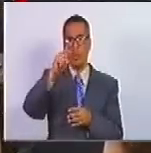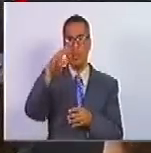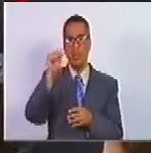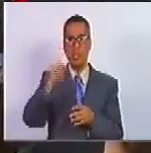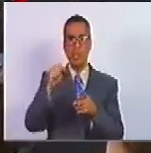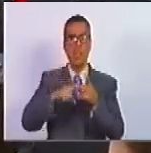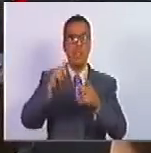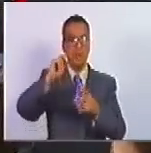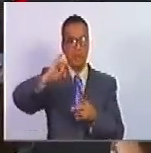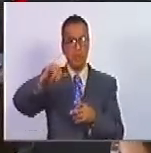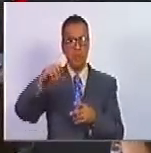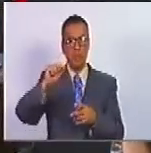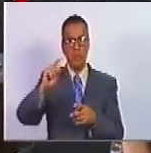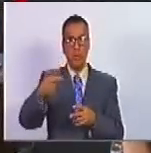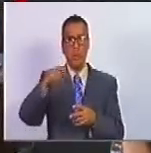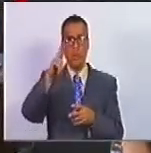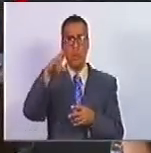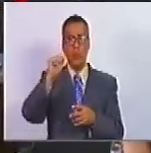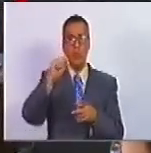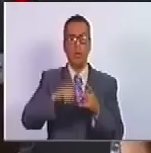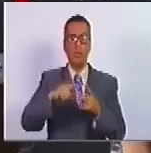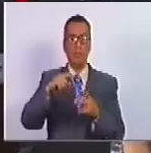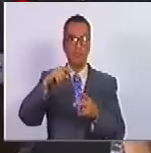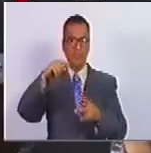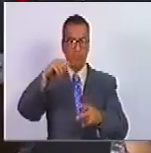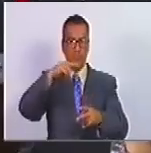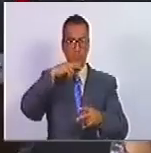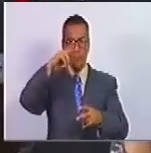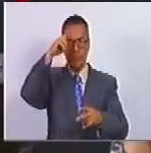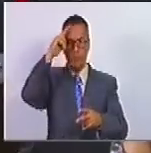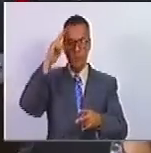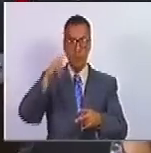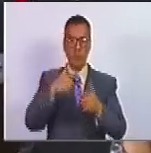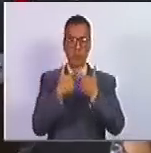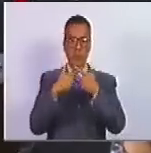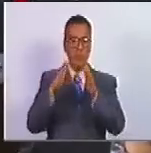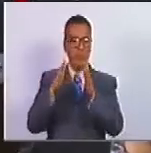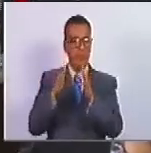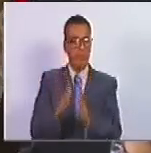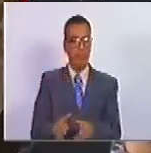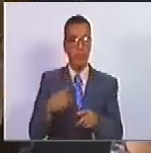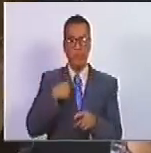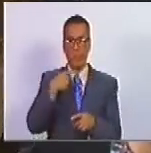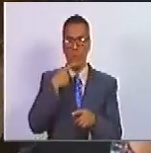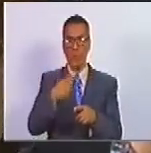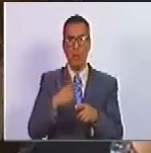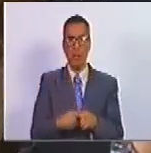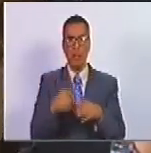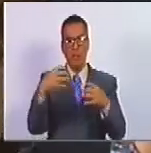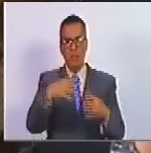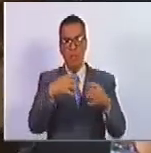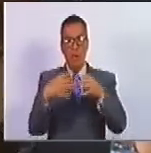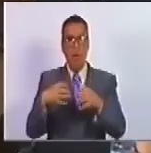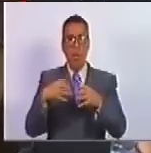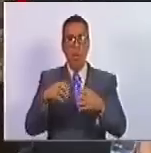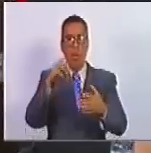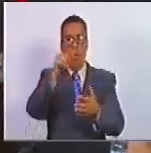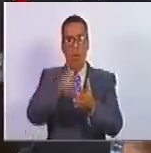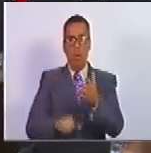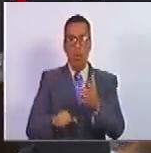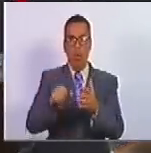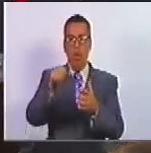Jaguar, y el mismo Padre Libertador expresó que en esa batalla, las queseras del